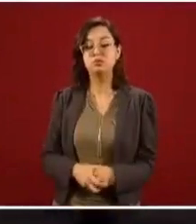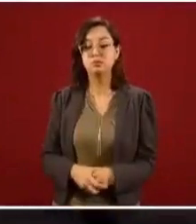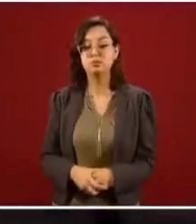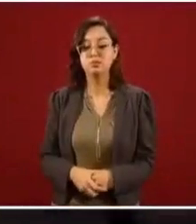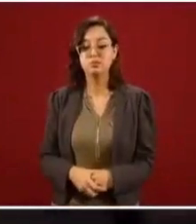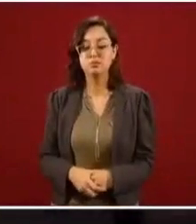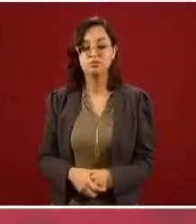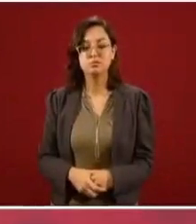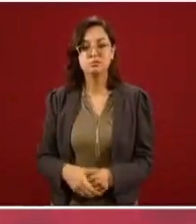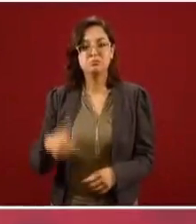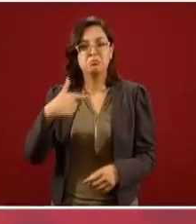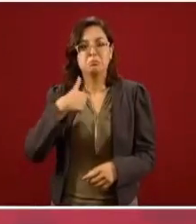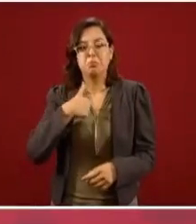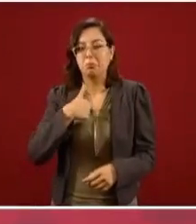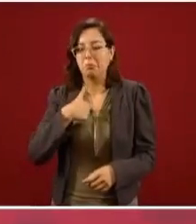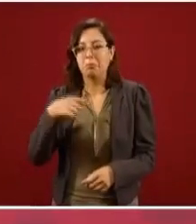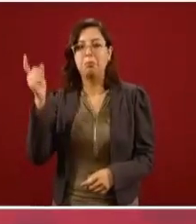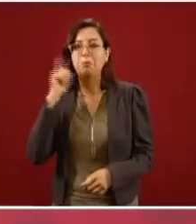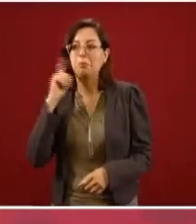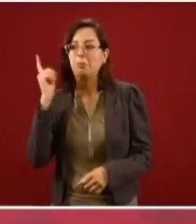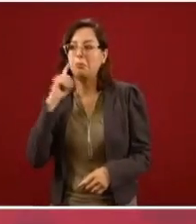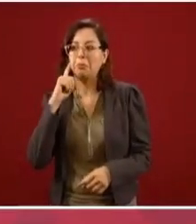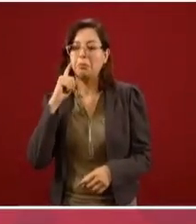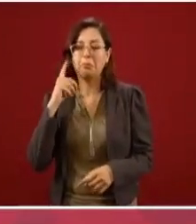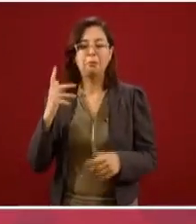Y ahí me entero de que